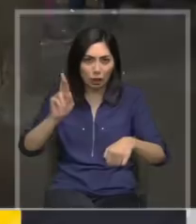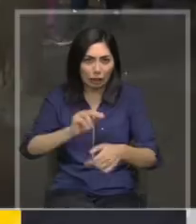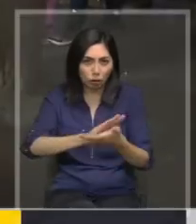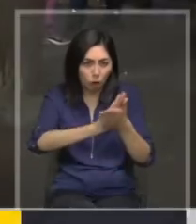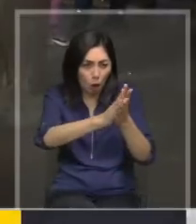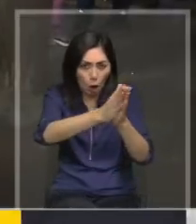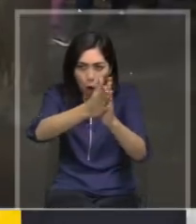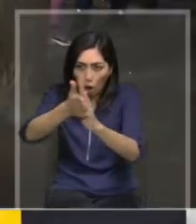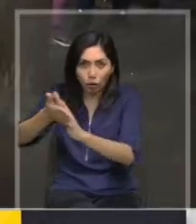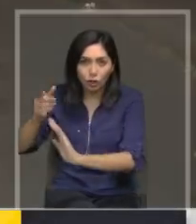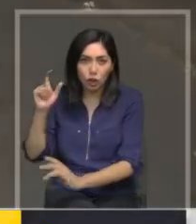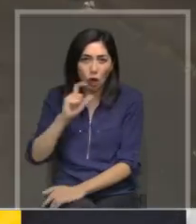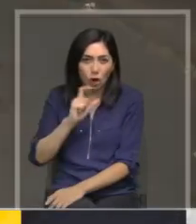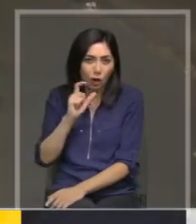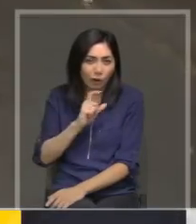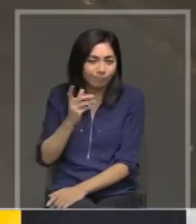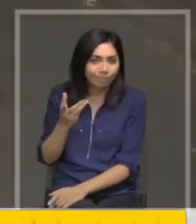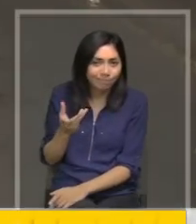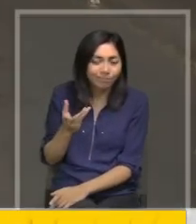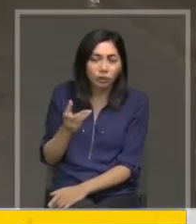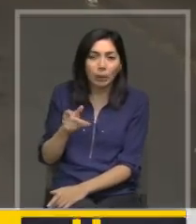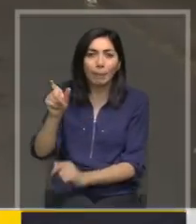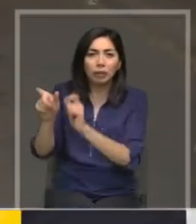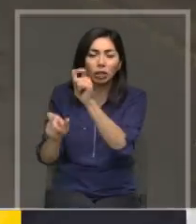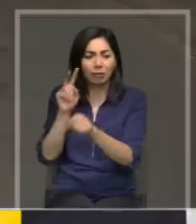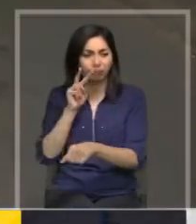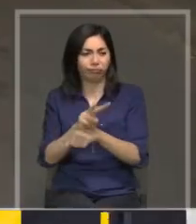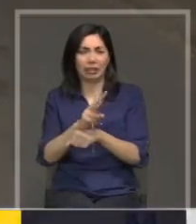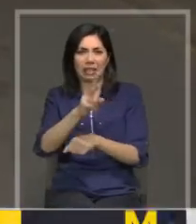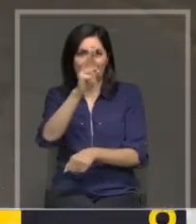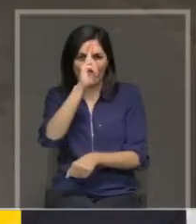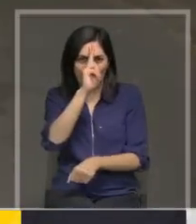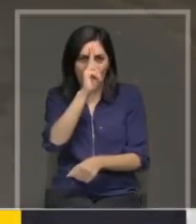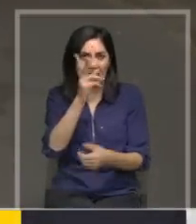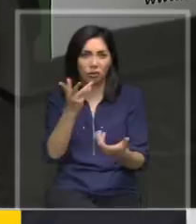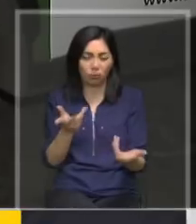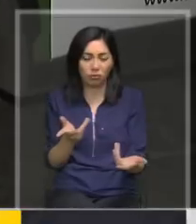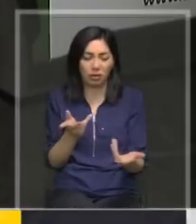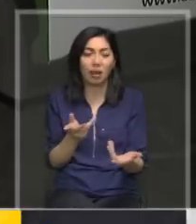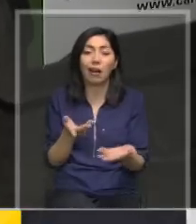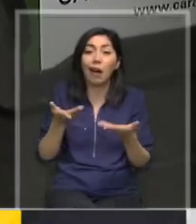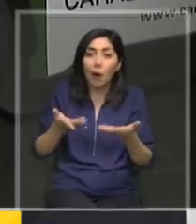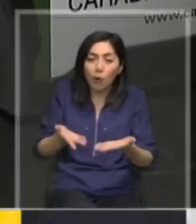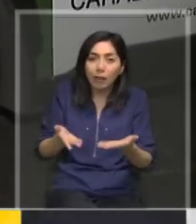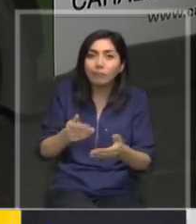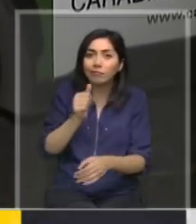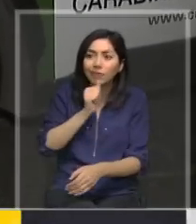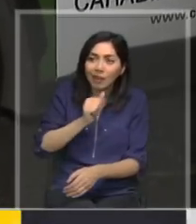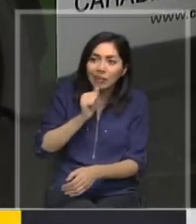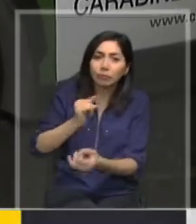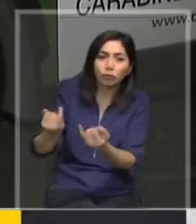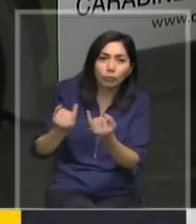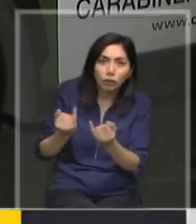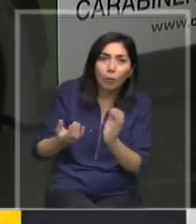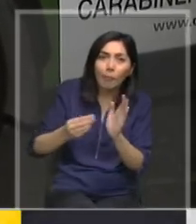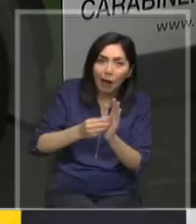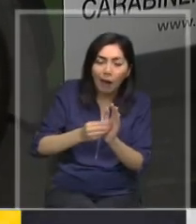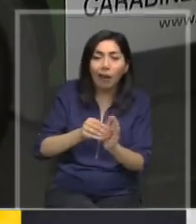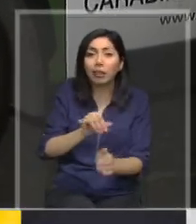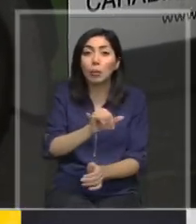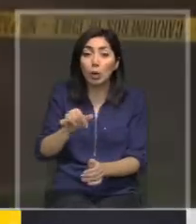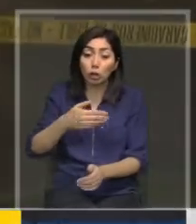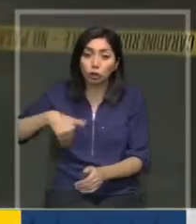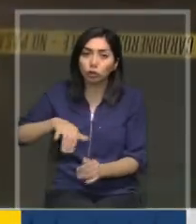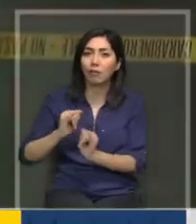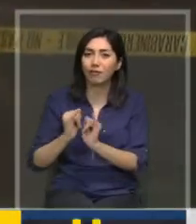Y eso es lo que llama la atención de los vecinos. Y obviamente nos quedamos con esta información que sigue en desarrollo. La vamos a estar ampliando en breves minutos. Tendría que